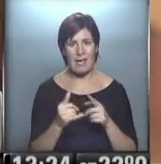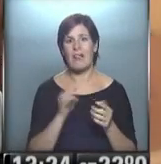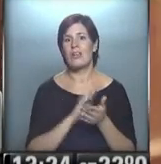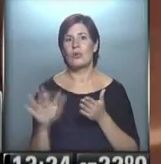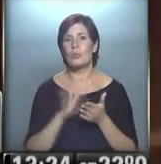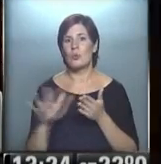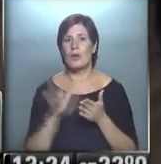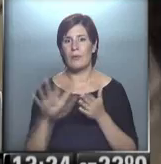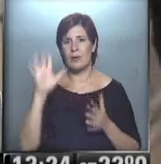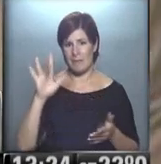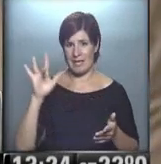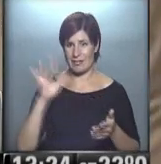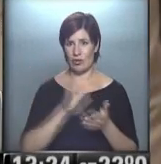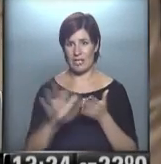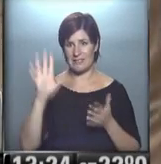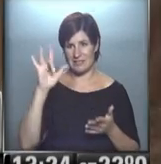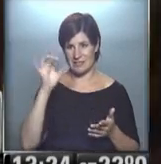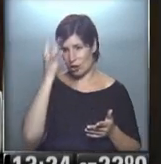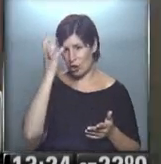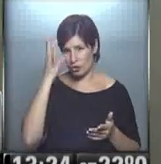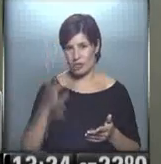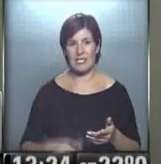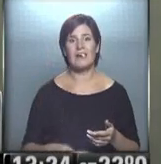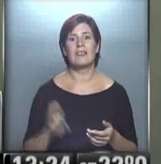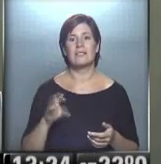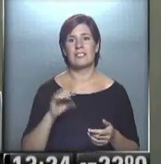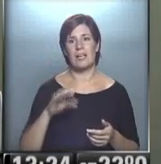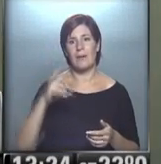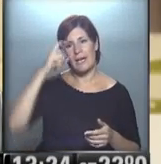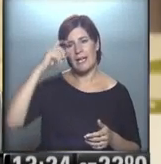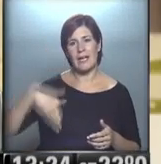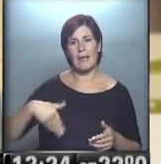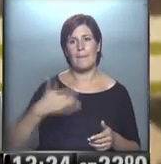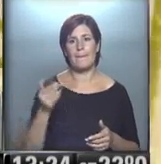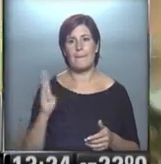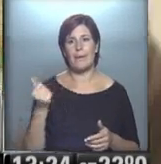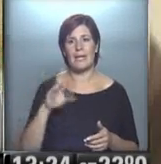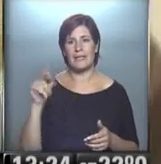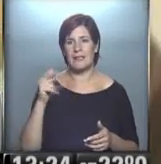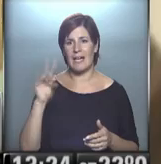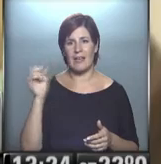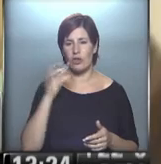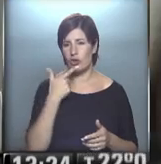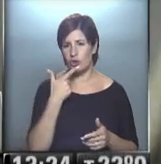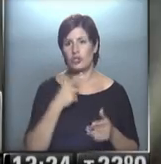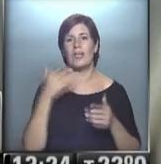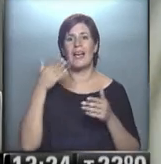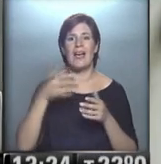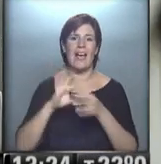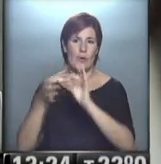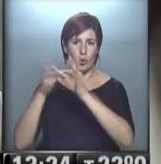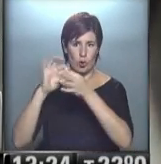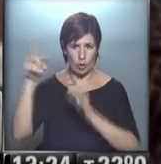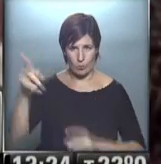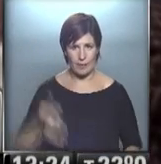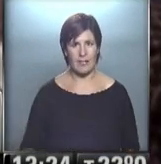Próximamente el miércoles 12 será el tiempo de embarcados a Europa una comedia interpretada por Carlos de feo